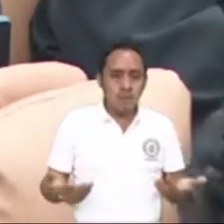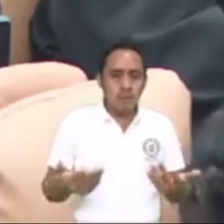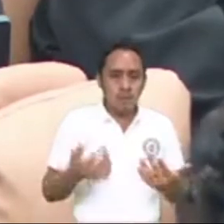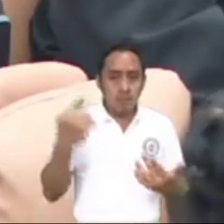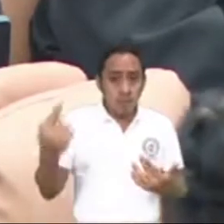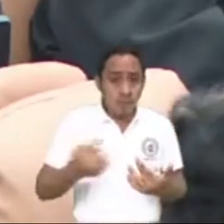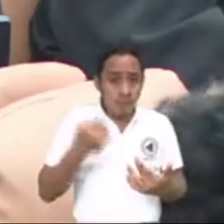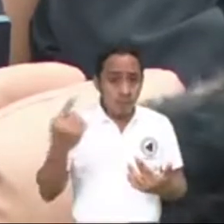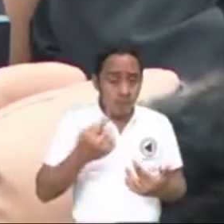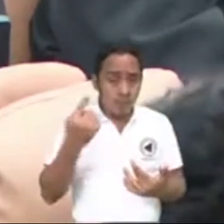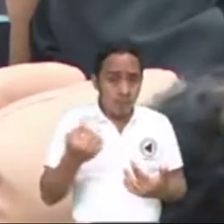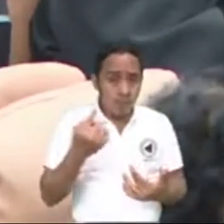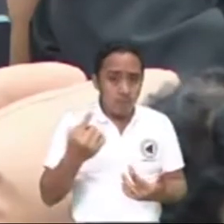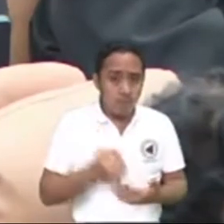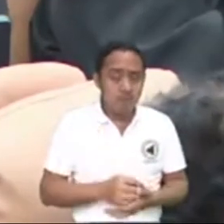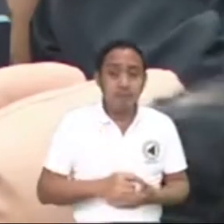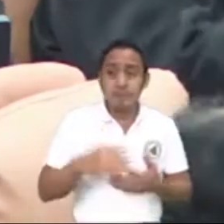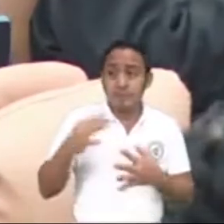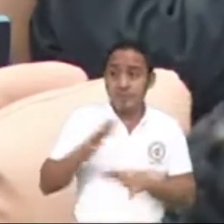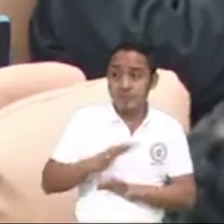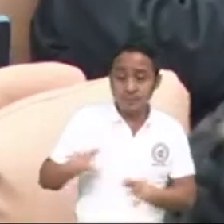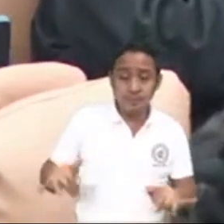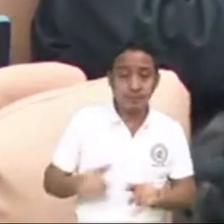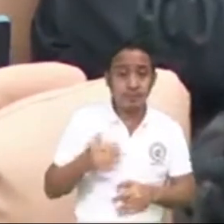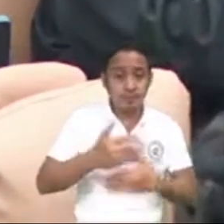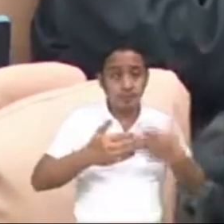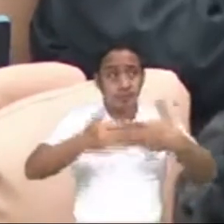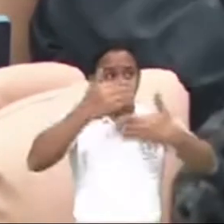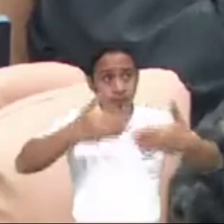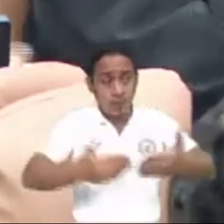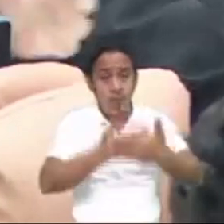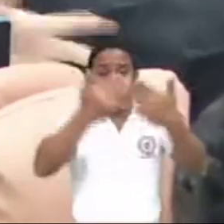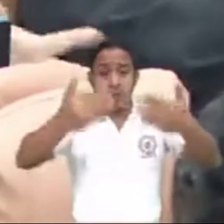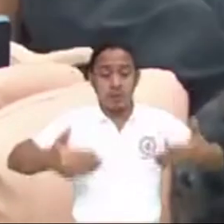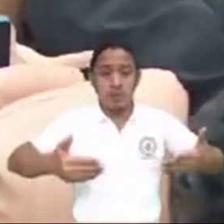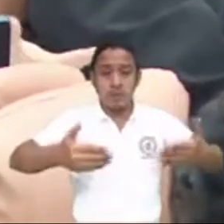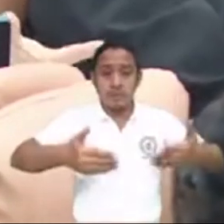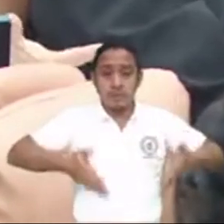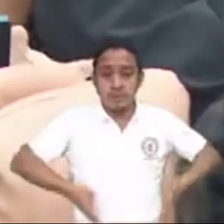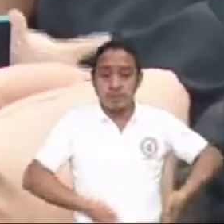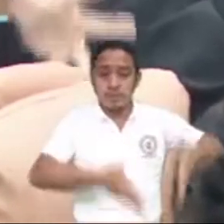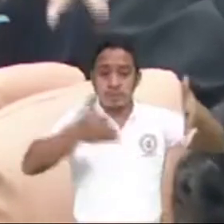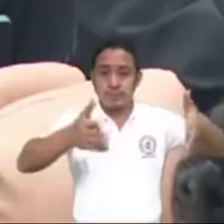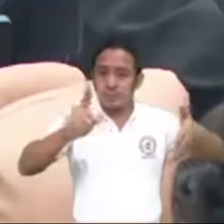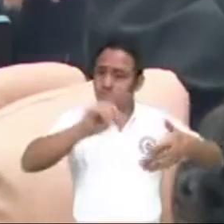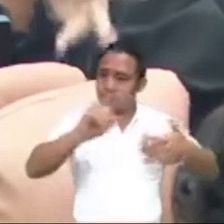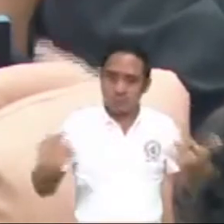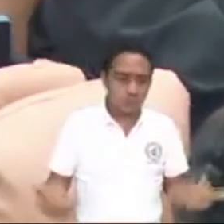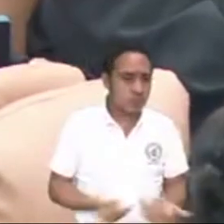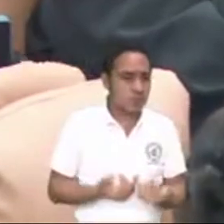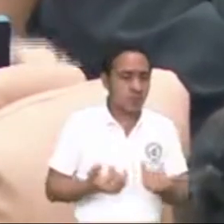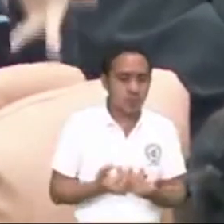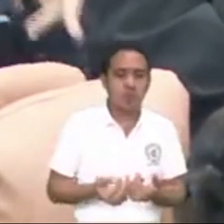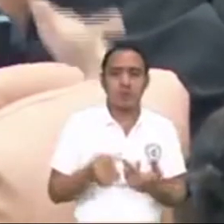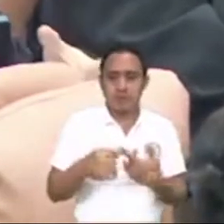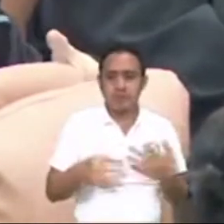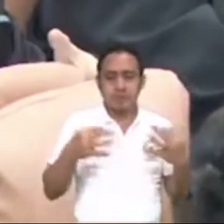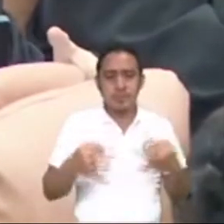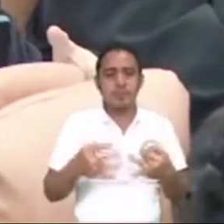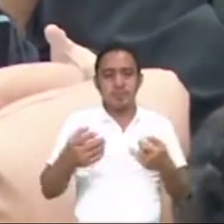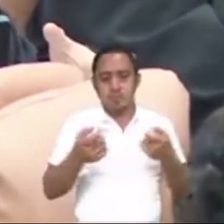no solamente se ha dedicado a construir nuevas carreteras, sino a darle mantenimiento